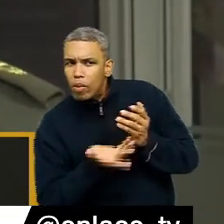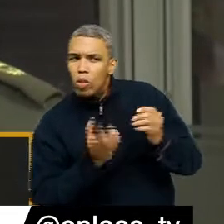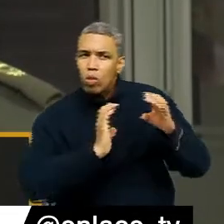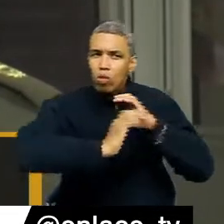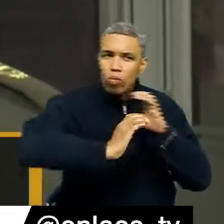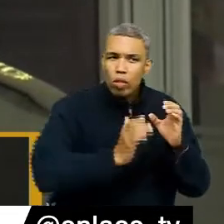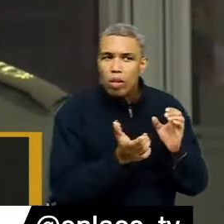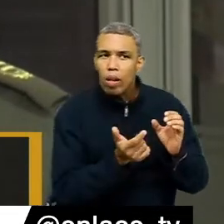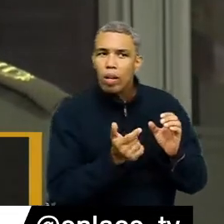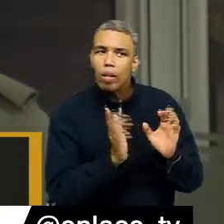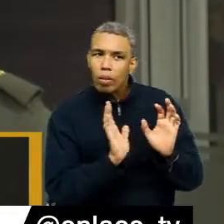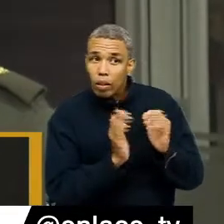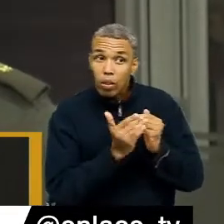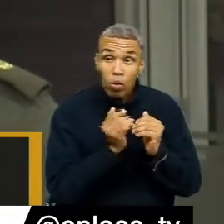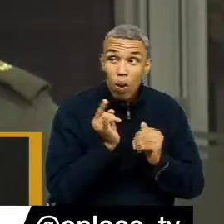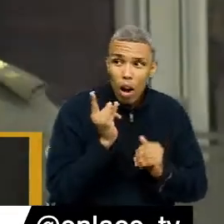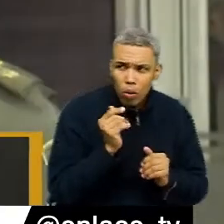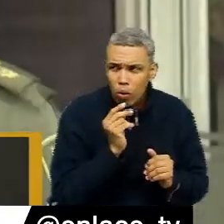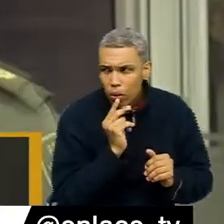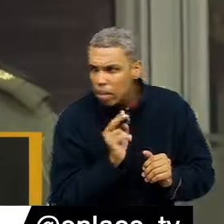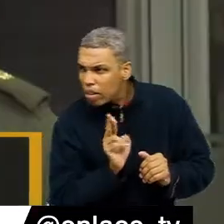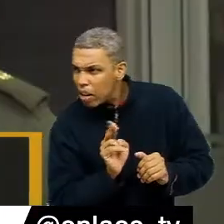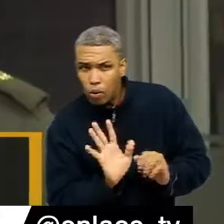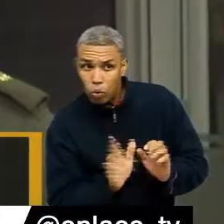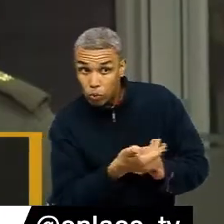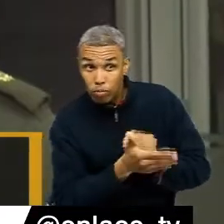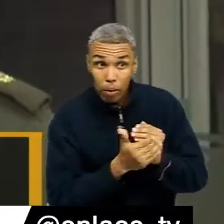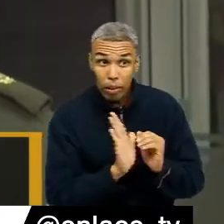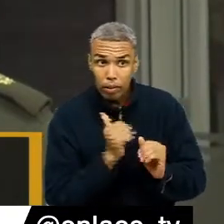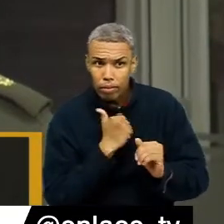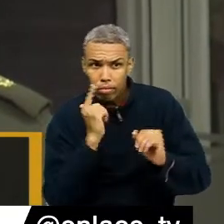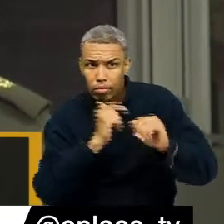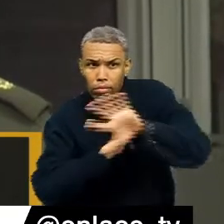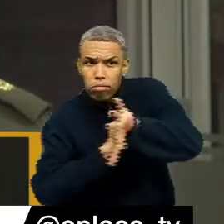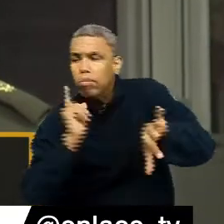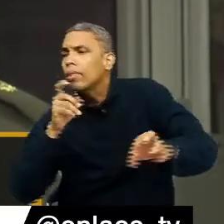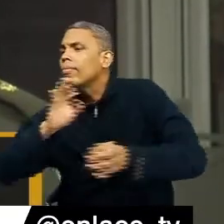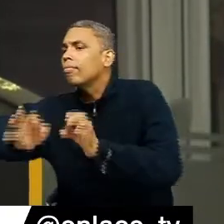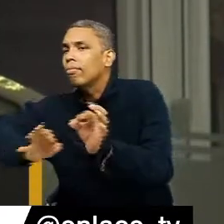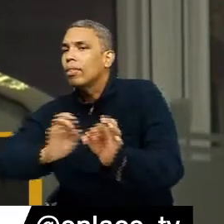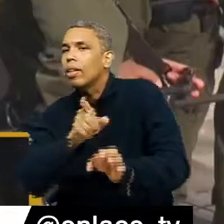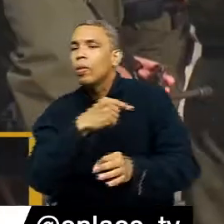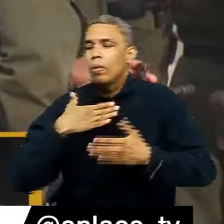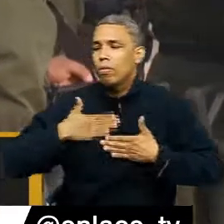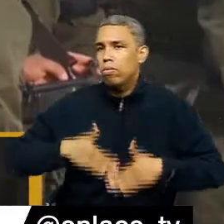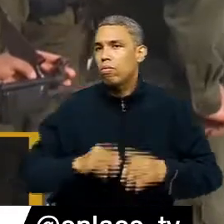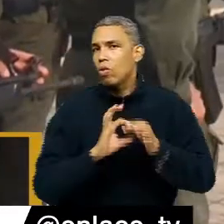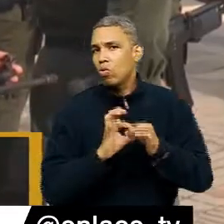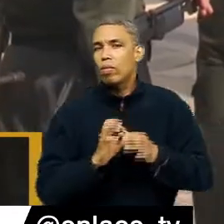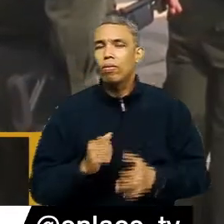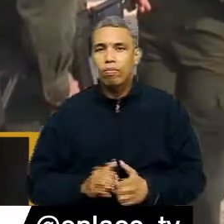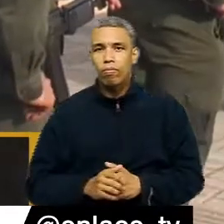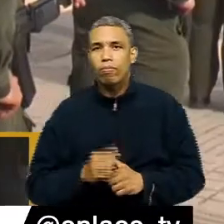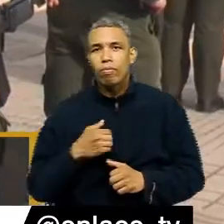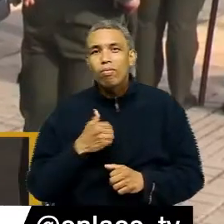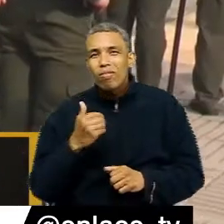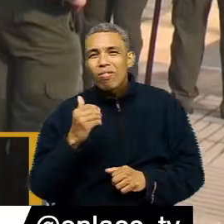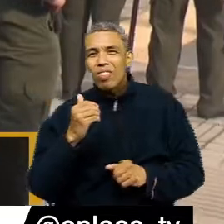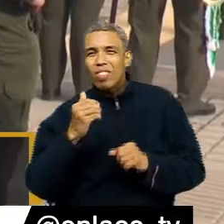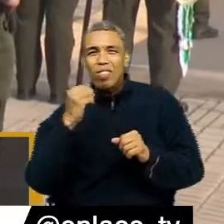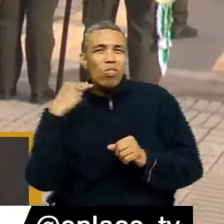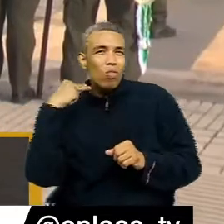paz y tranquilidad en esta región. Invitarlos a todos de este festejo, de este agasajo que le queremos hacer a Barranca Bermeja. El próximo 5 de noviembre la